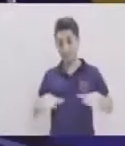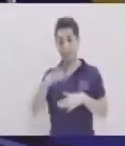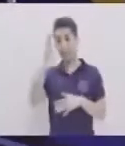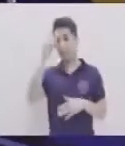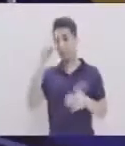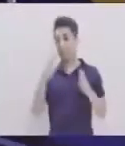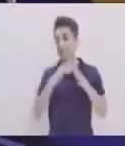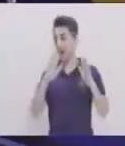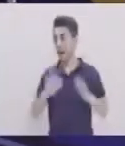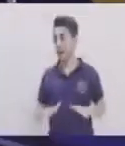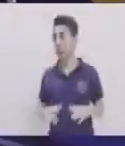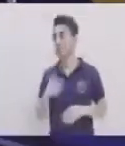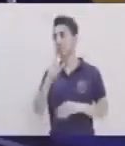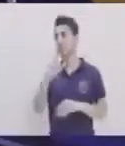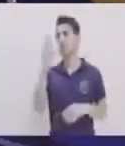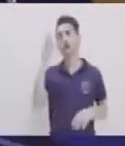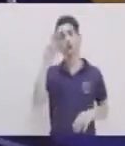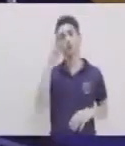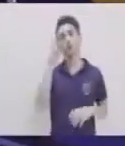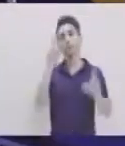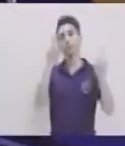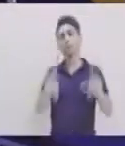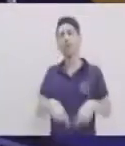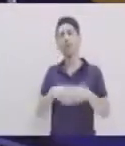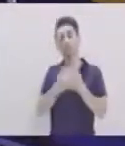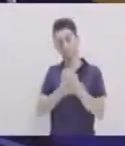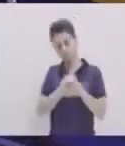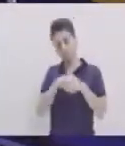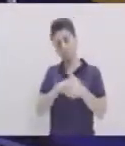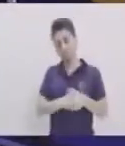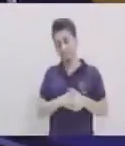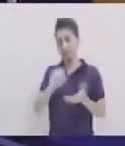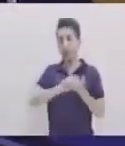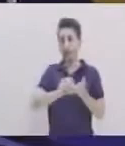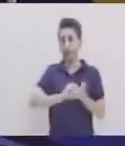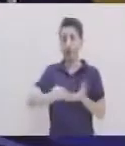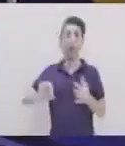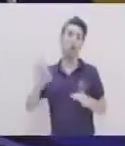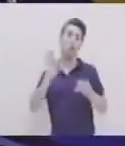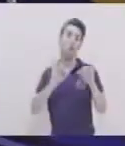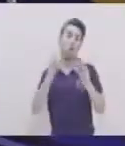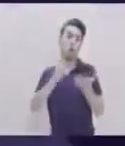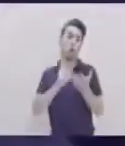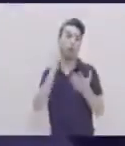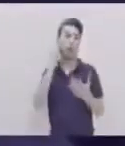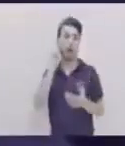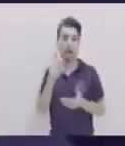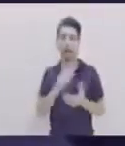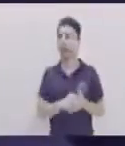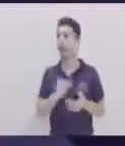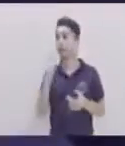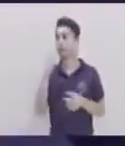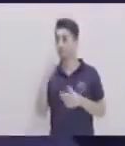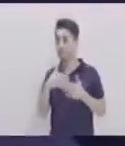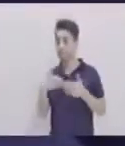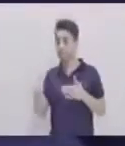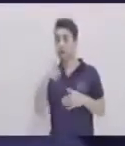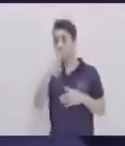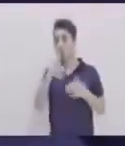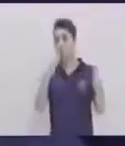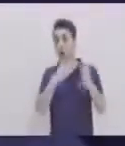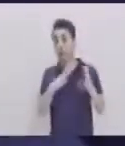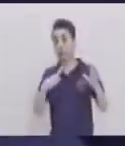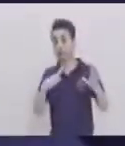Aprendo en casa, recuerda lavarte las manos con agua y jabón y si no, con gel antibacterial. Si en caso hay alguna persona